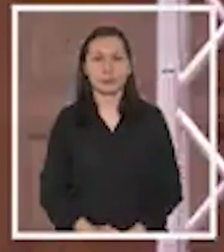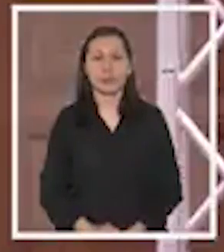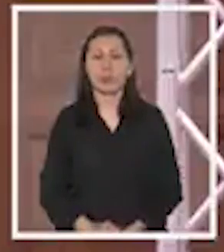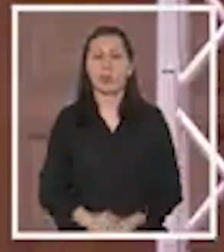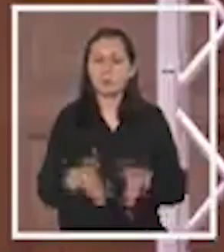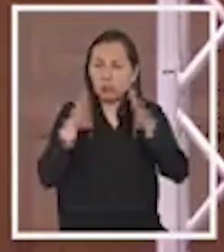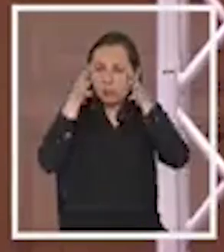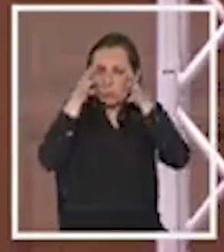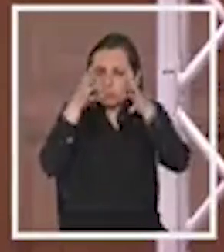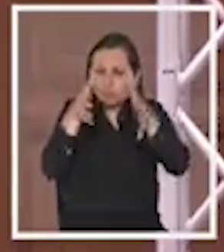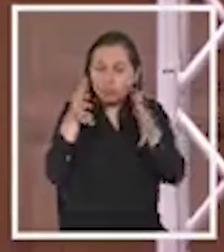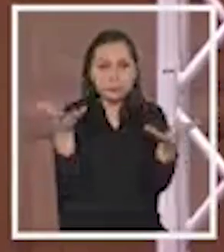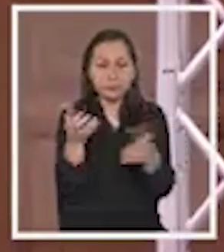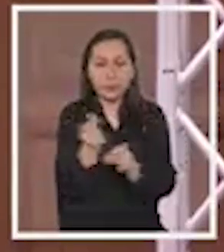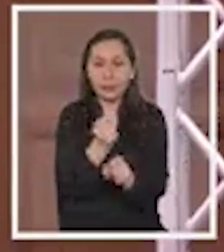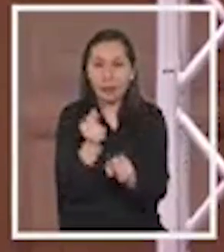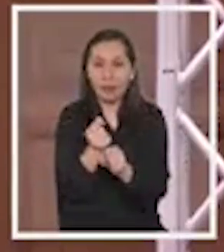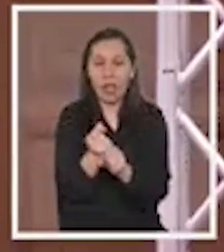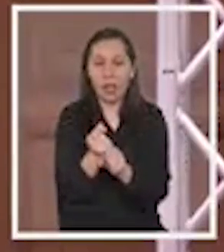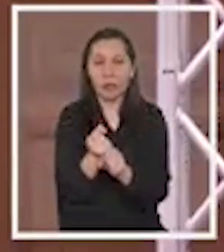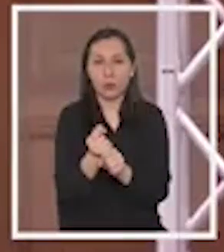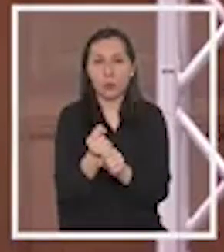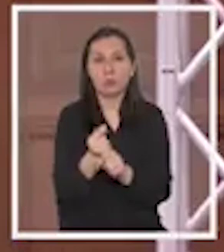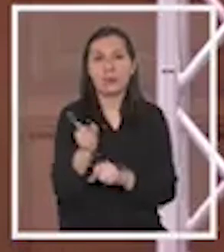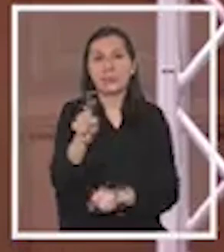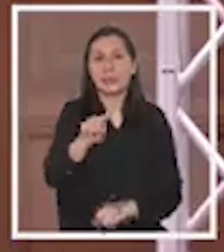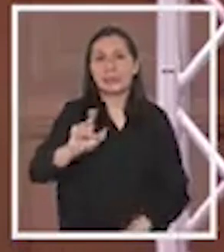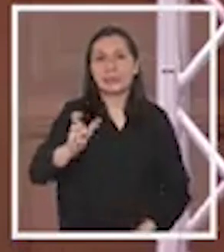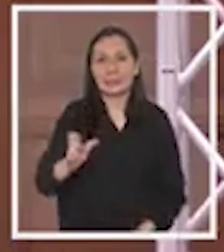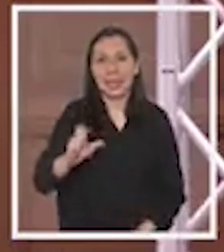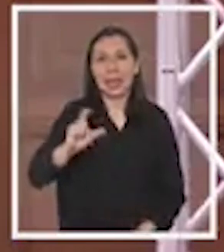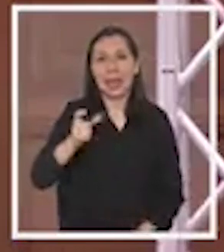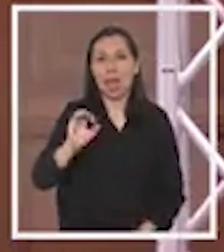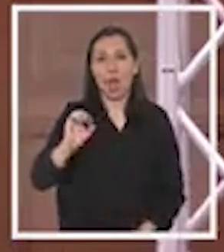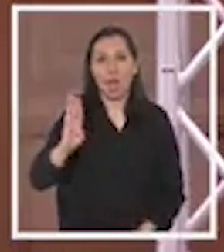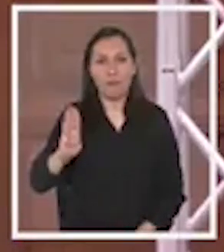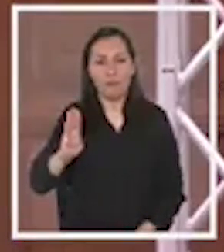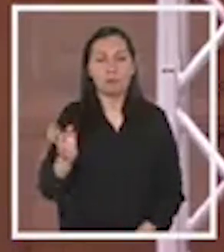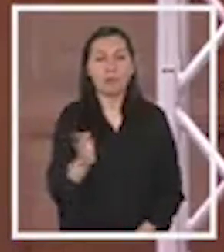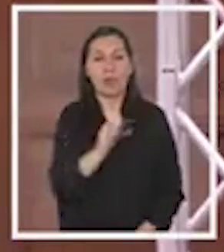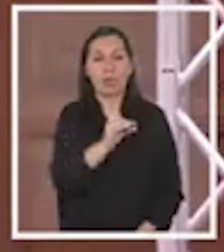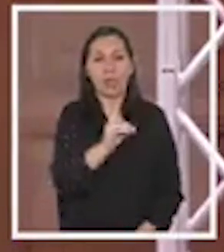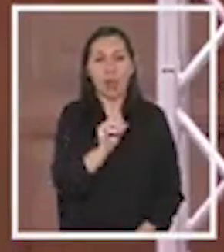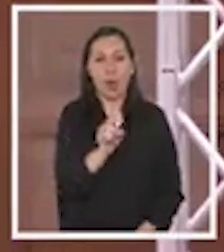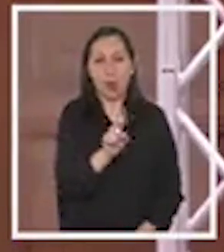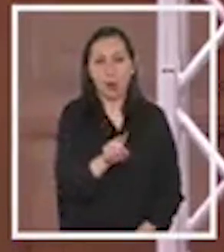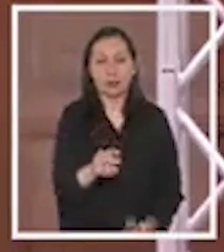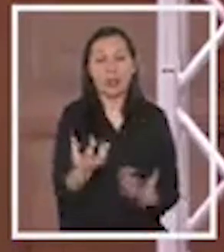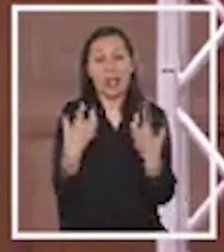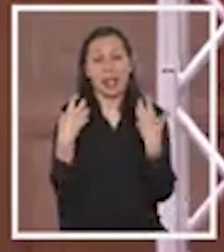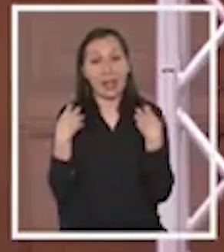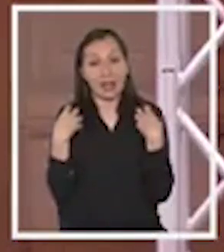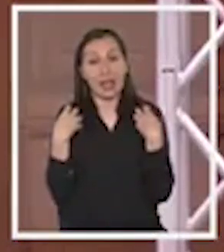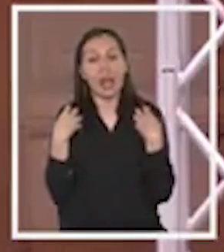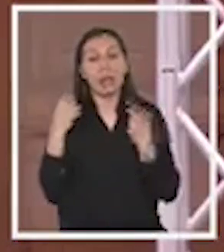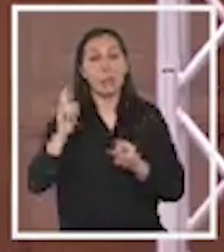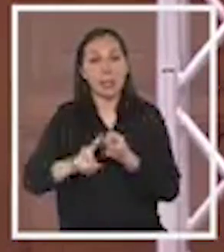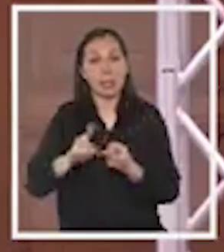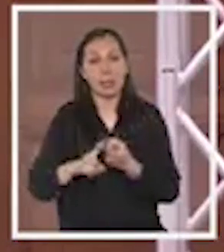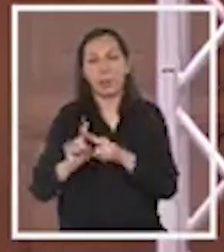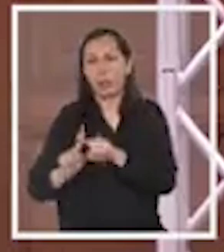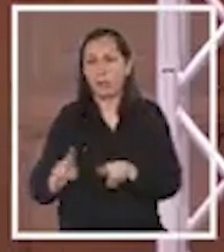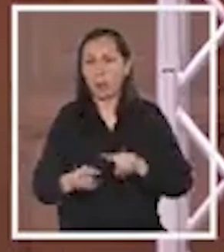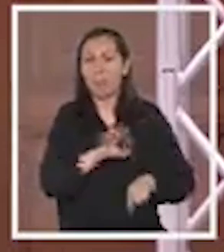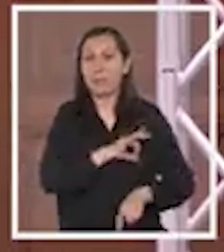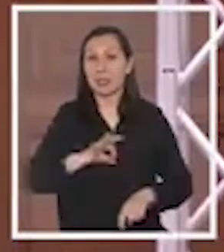Uno de los focos del trabajo de la CEGEGOV y de la DOS y de las encargados y encargadas de participación de los